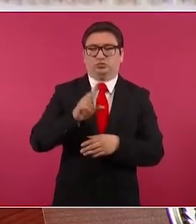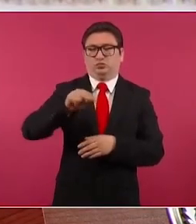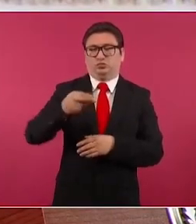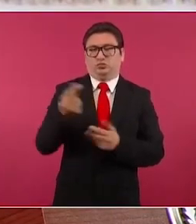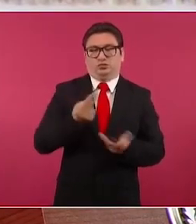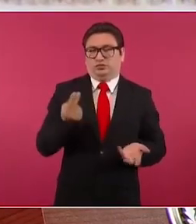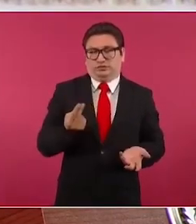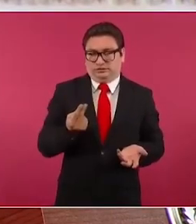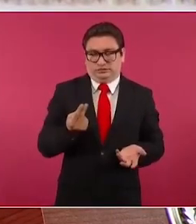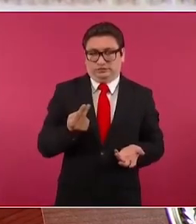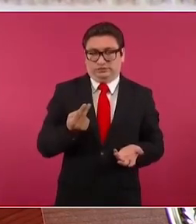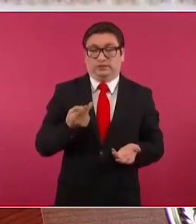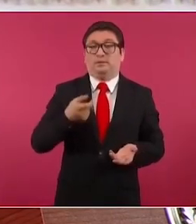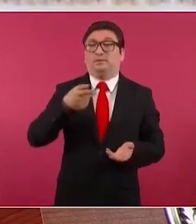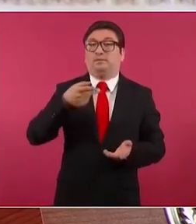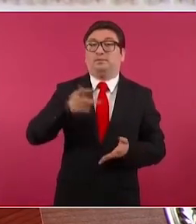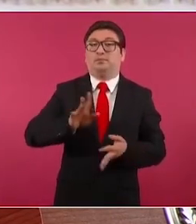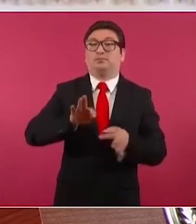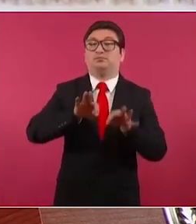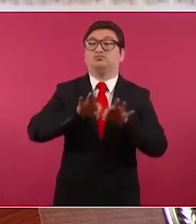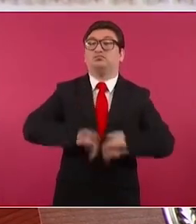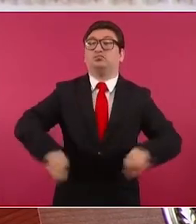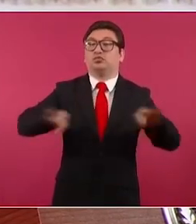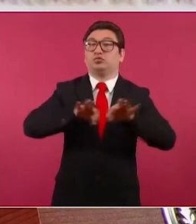siempre y cuando no haya evasión fiscal,